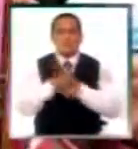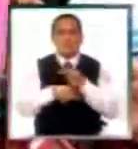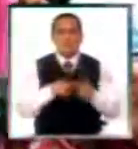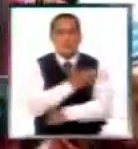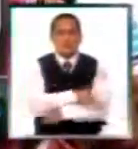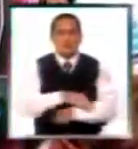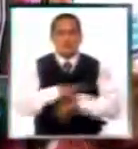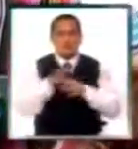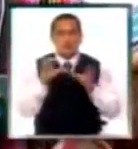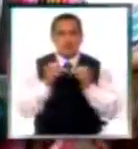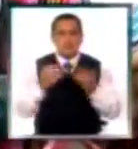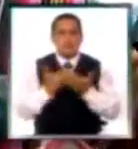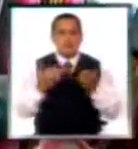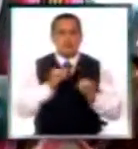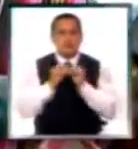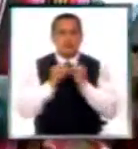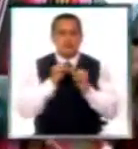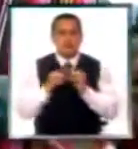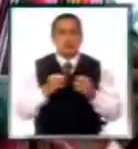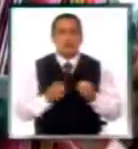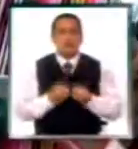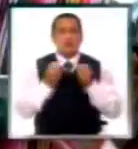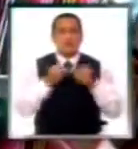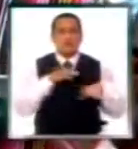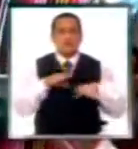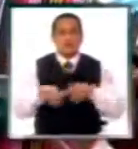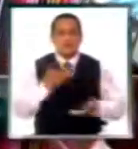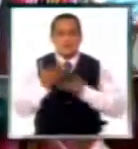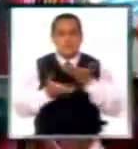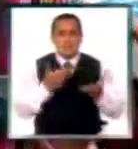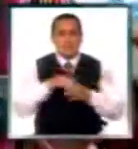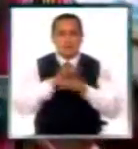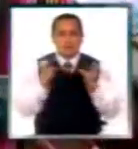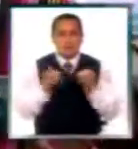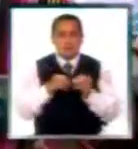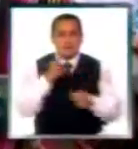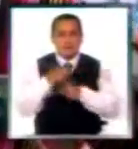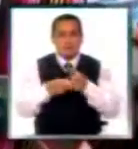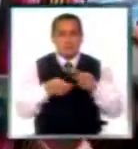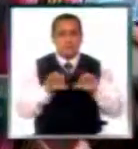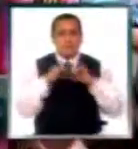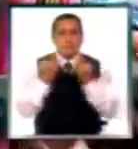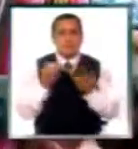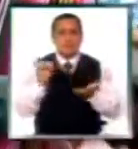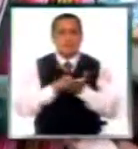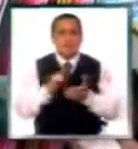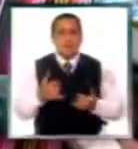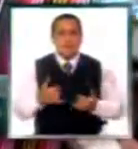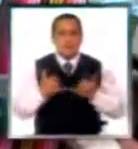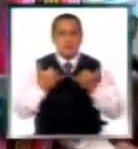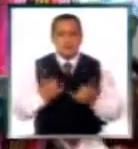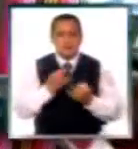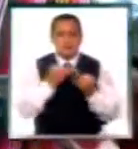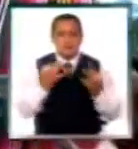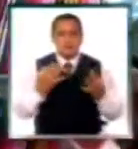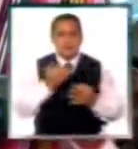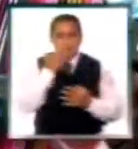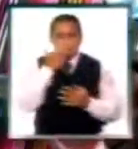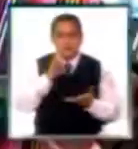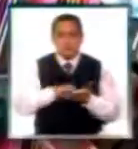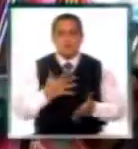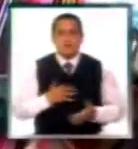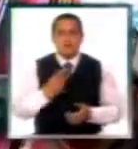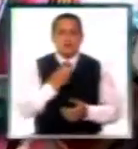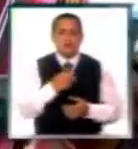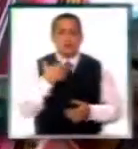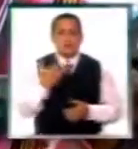a ver con esta reparación y cómo va a ser la distribución para todas estas familias que en la actualidad, aquellos niños pues que tenían 2,